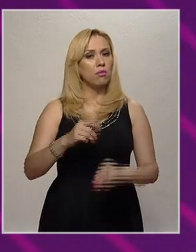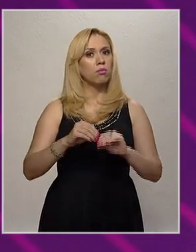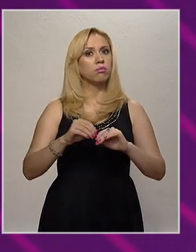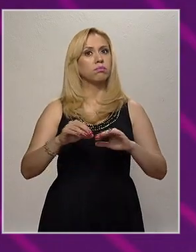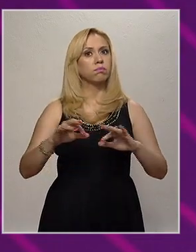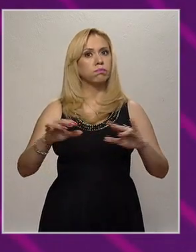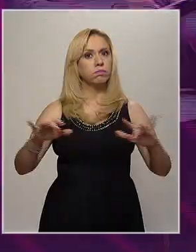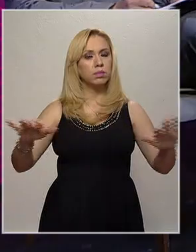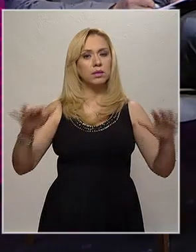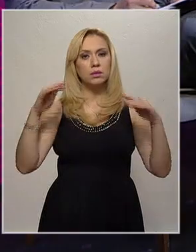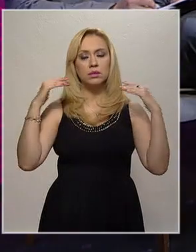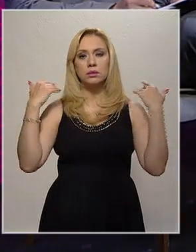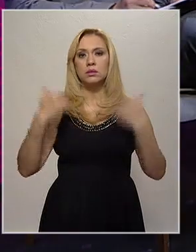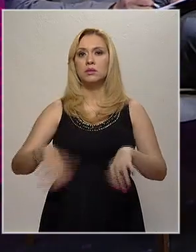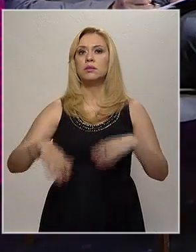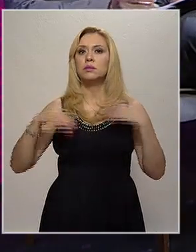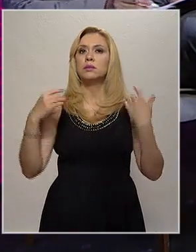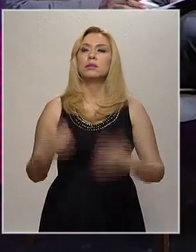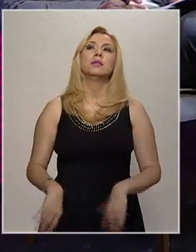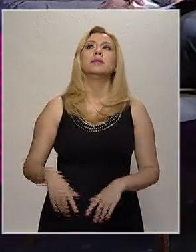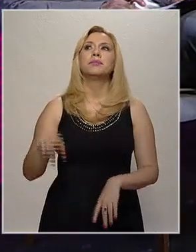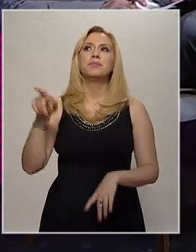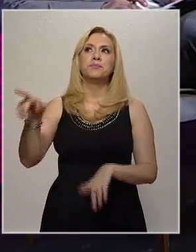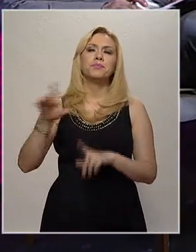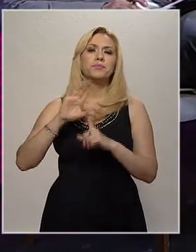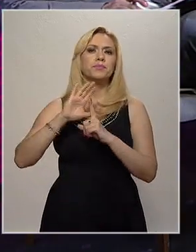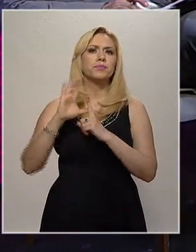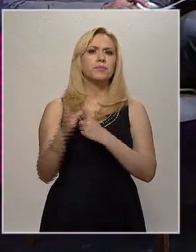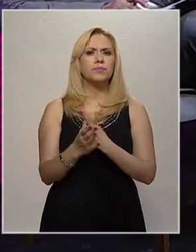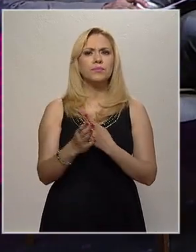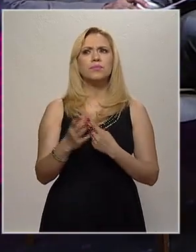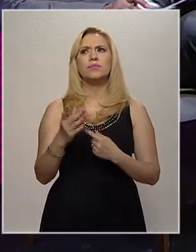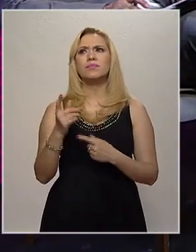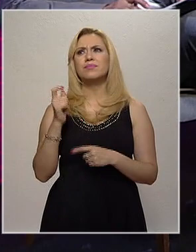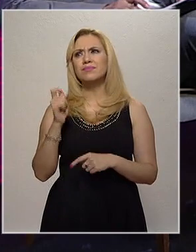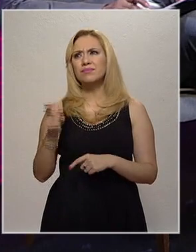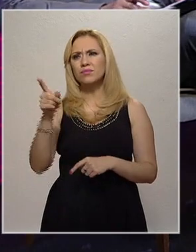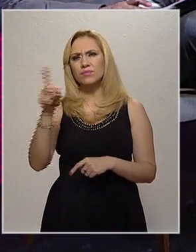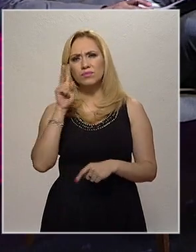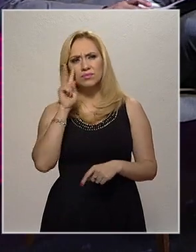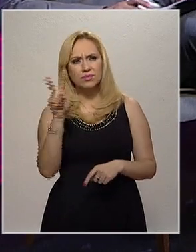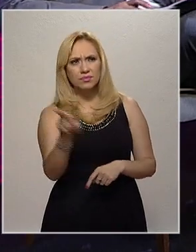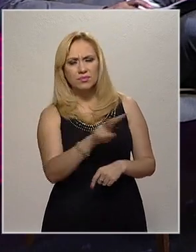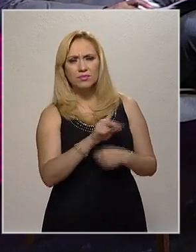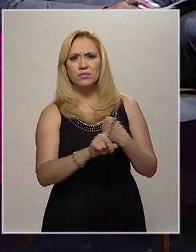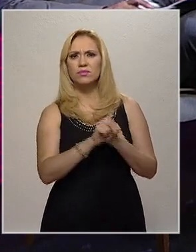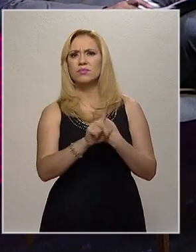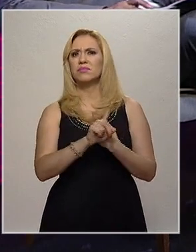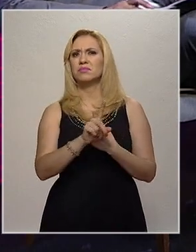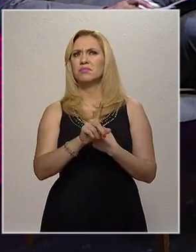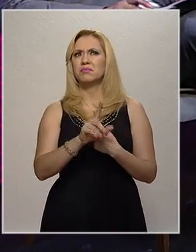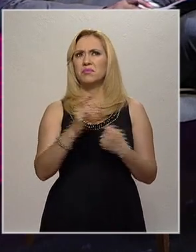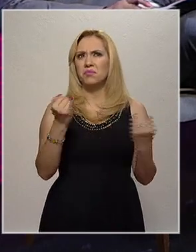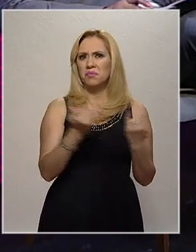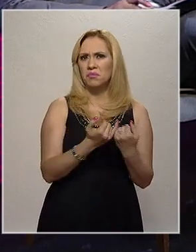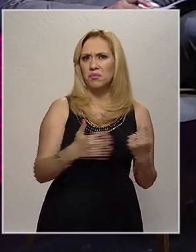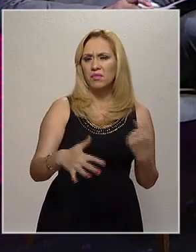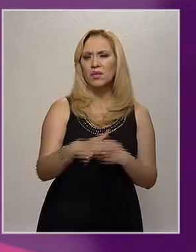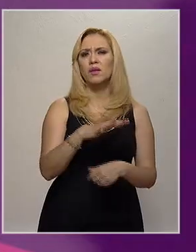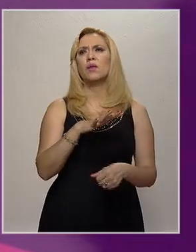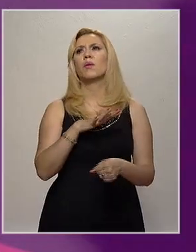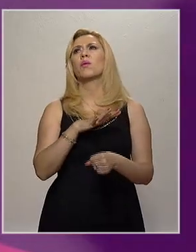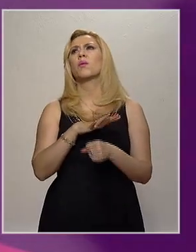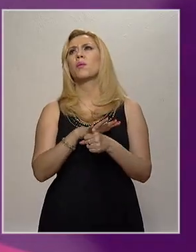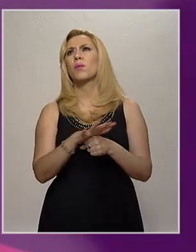¿no? Samir, desde la comisión, ¿qué perspectiva tienes? ¿Esto es un problema generalizado? ¿Cuál es la cantidad